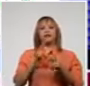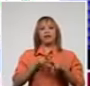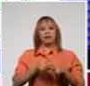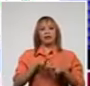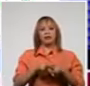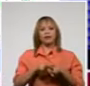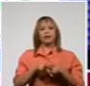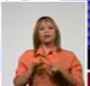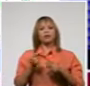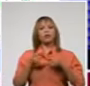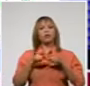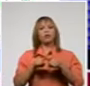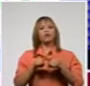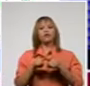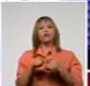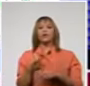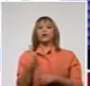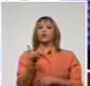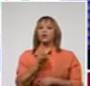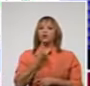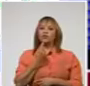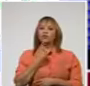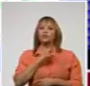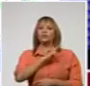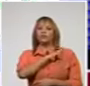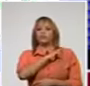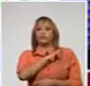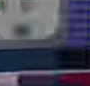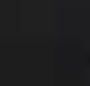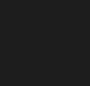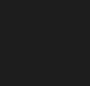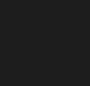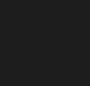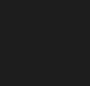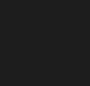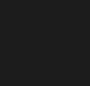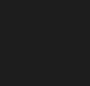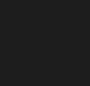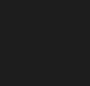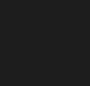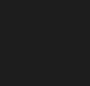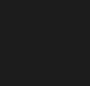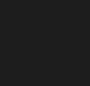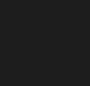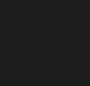estará acompañando una de las personas que es responsable justamente de aplicarlas.